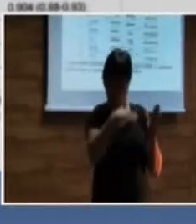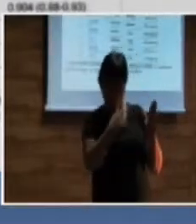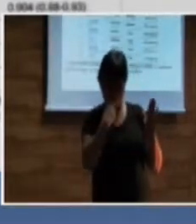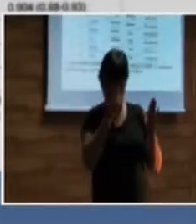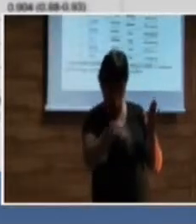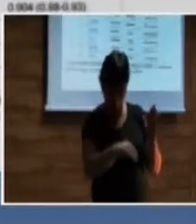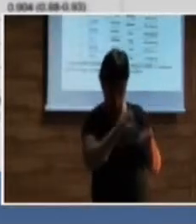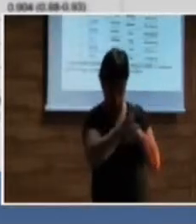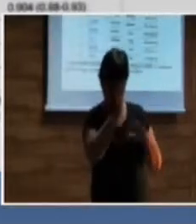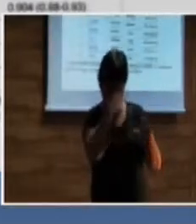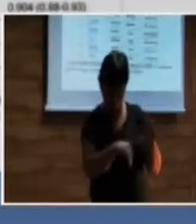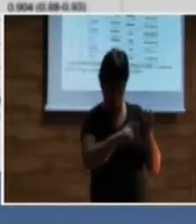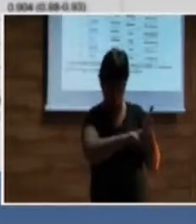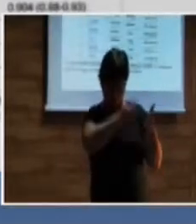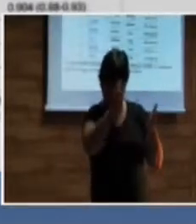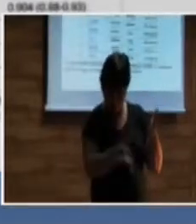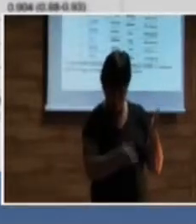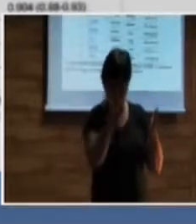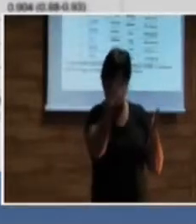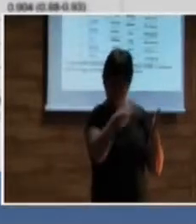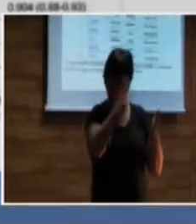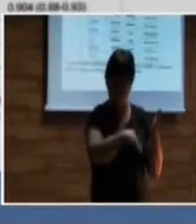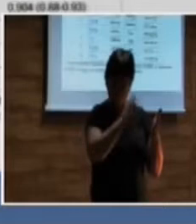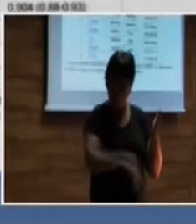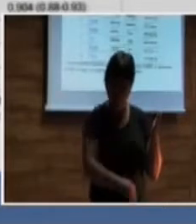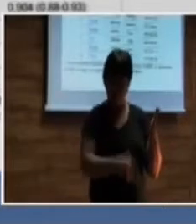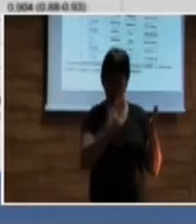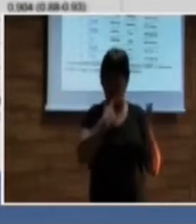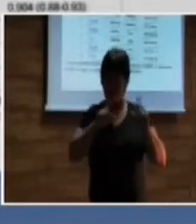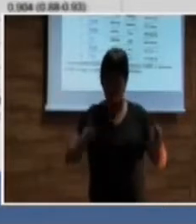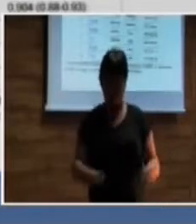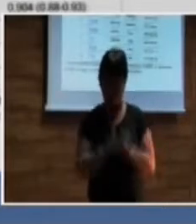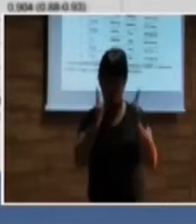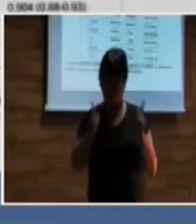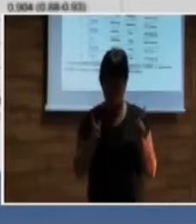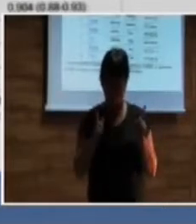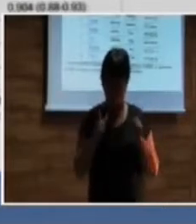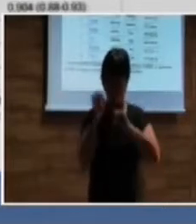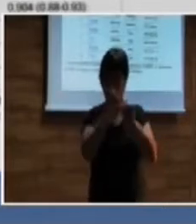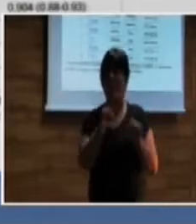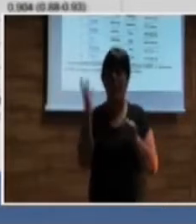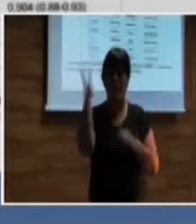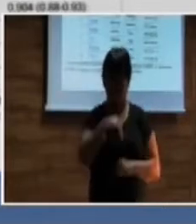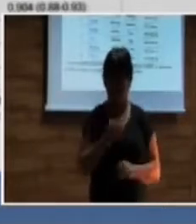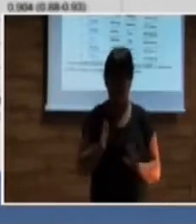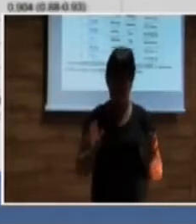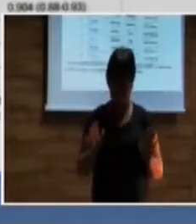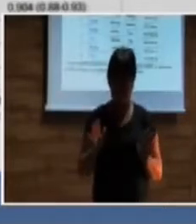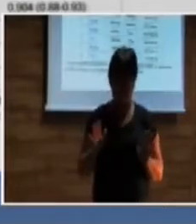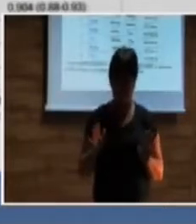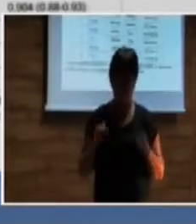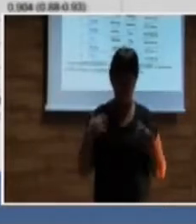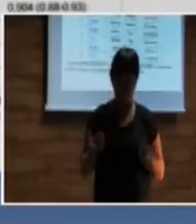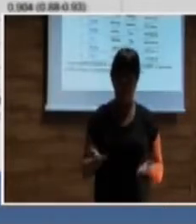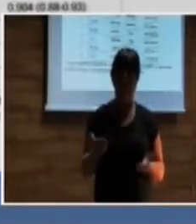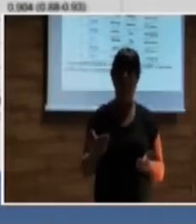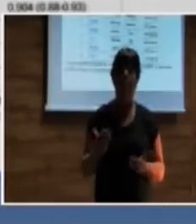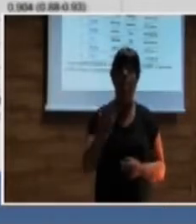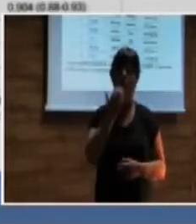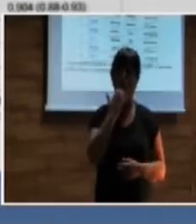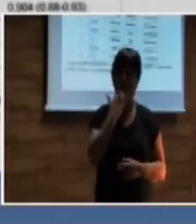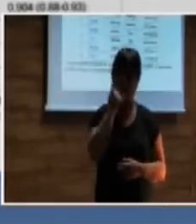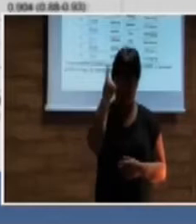genes multifactoriales? Los otros genes para Alzheimer. Y acá me detengo un poco porque es un tema muy importante. Ya conocemos